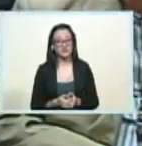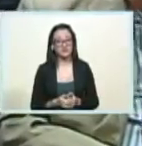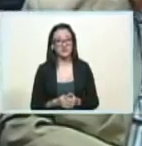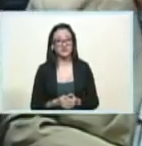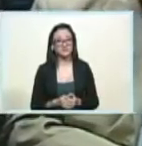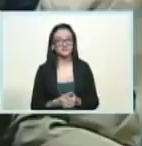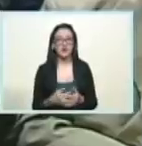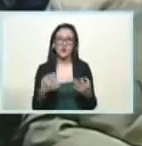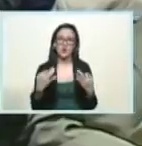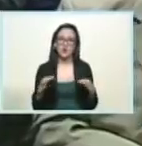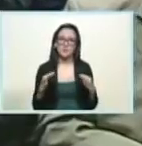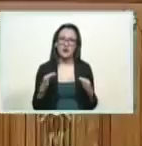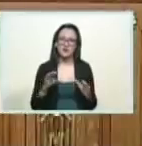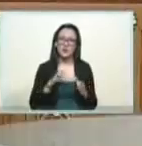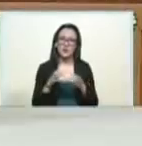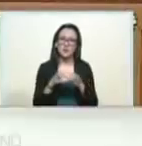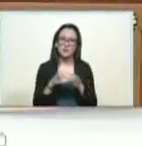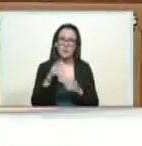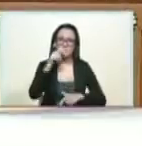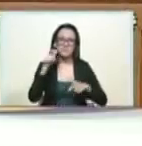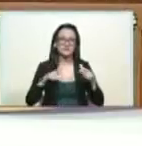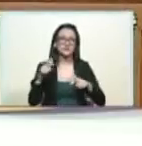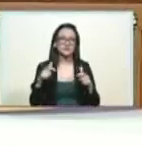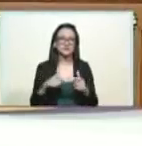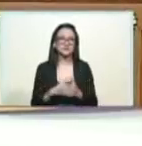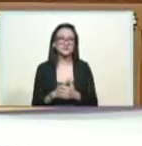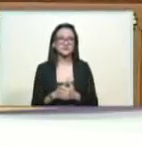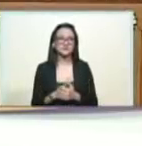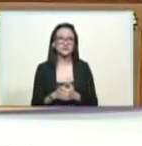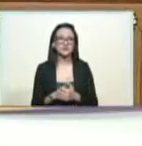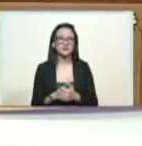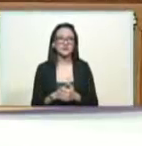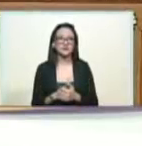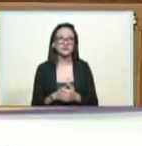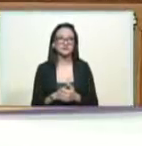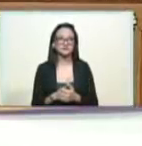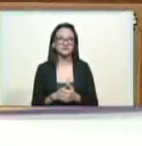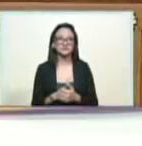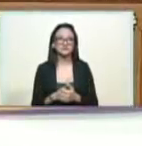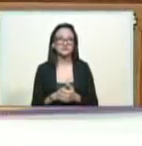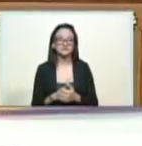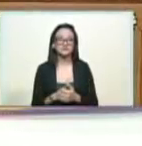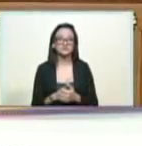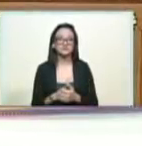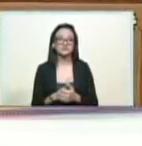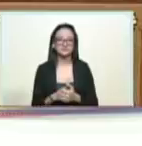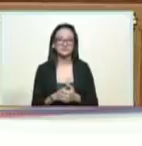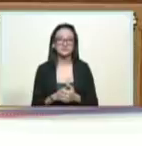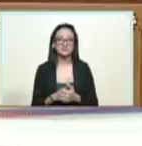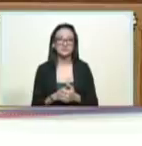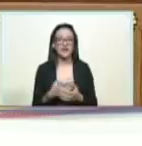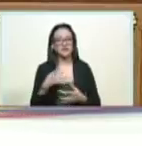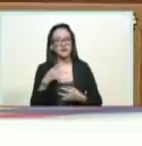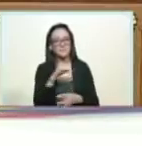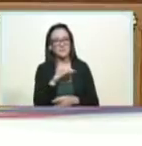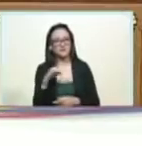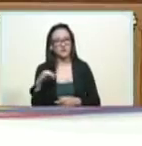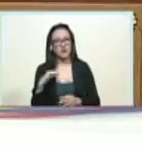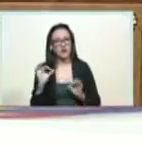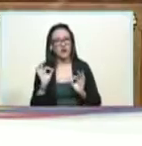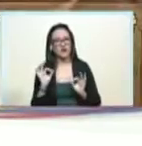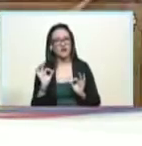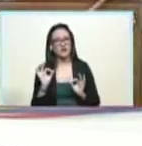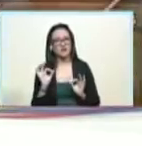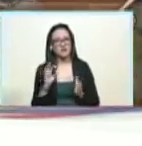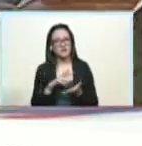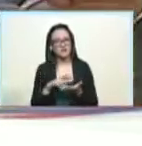normal de su partido, de su gente, sino valió sus intereses personales mezquinos y